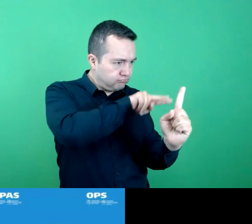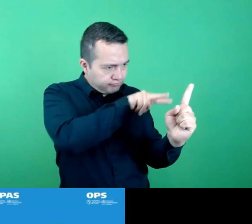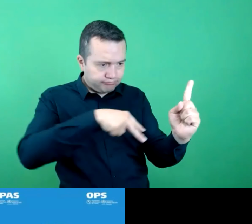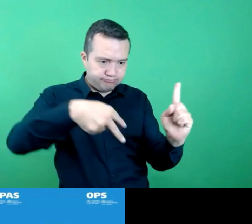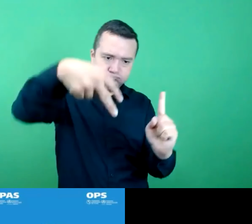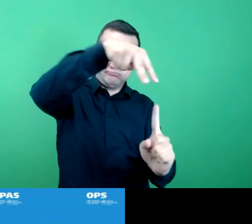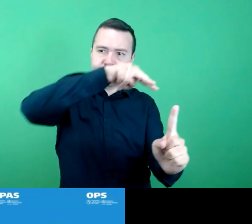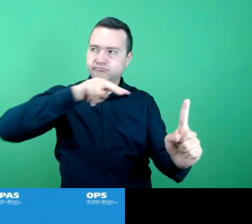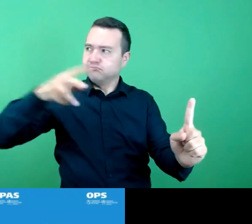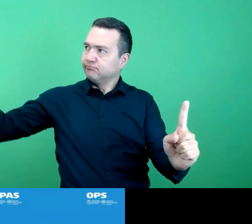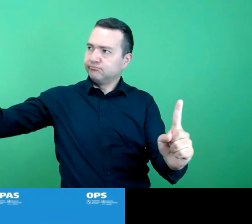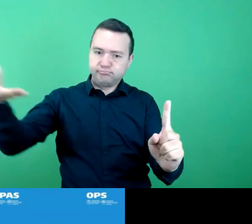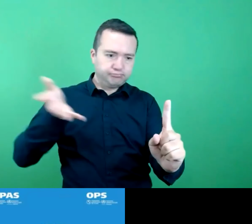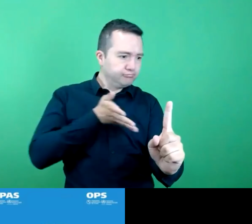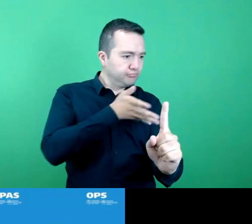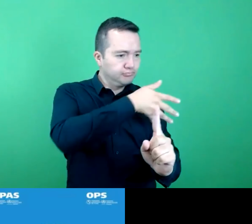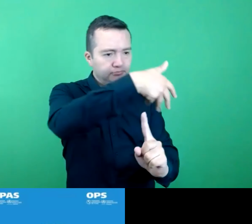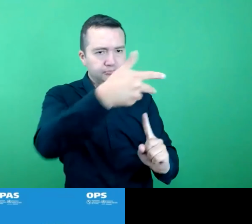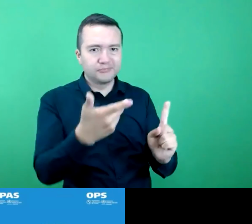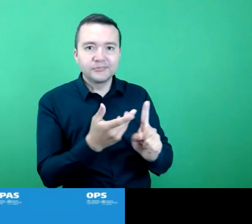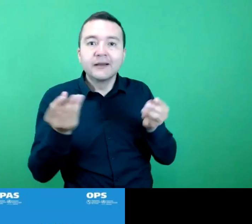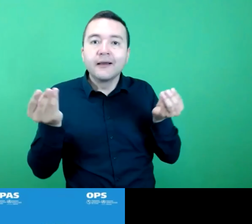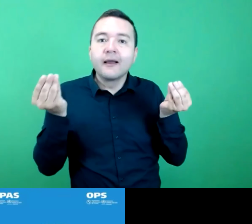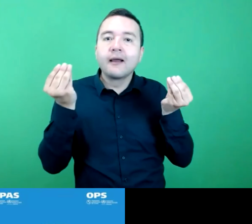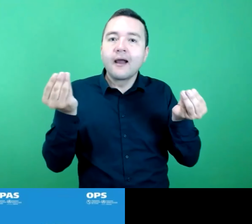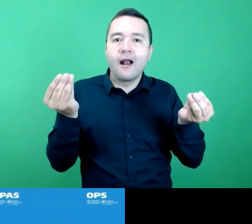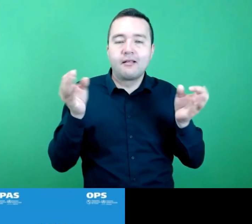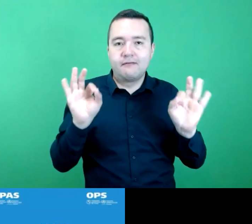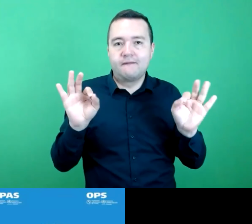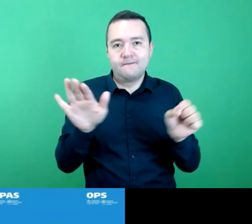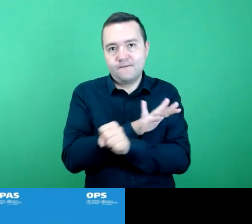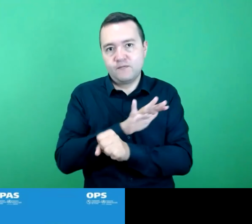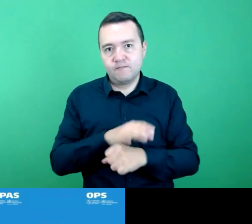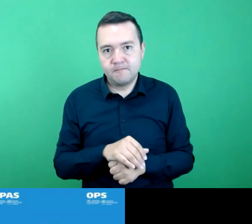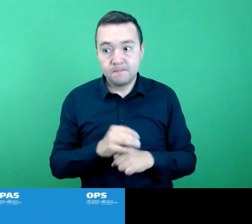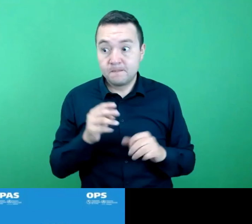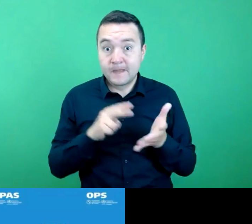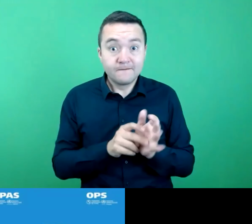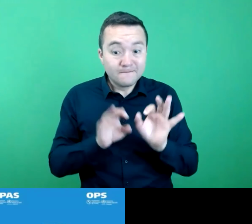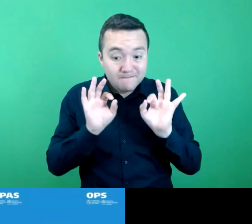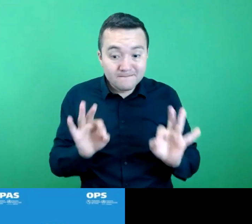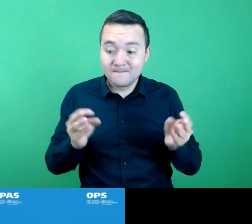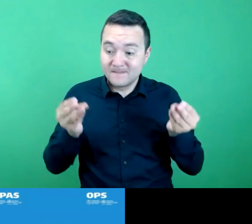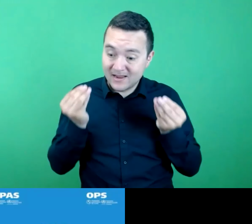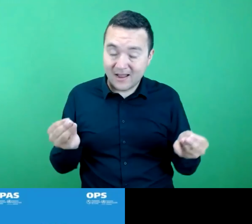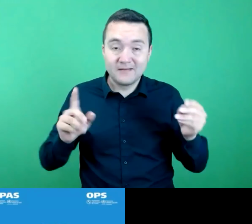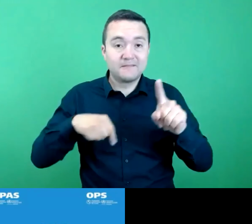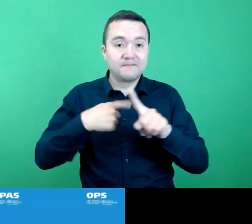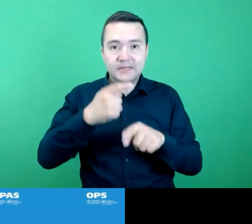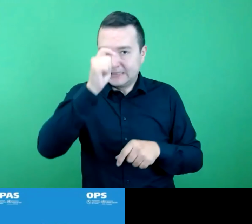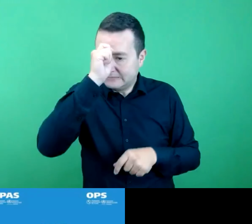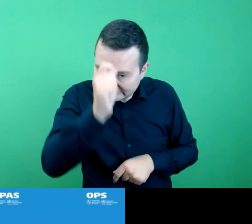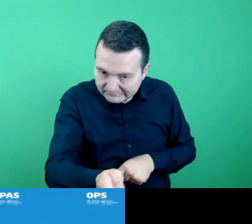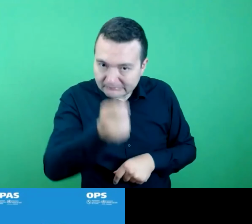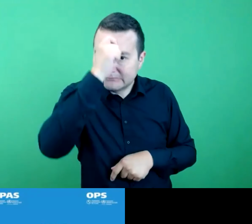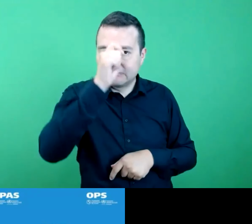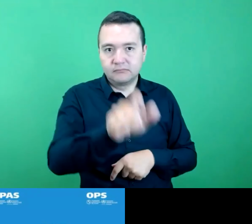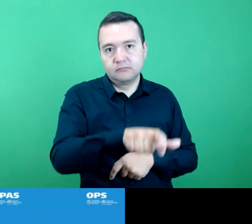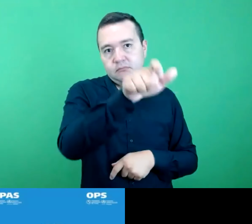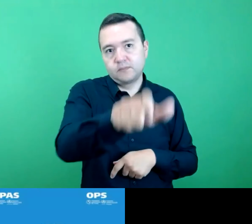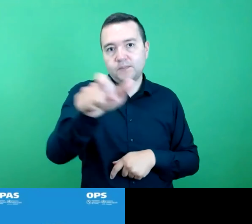solo la seguridad, la efectividad y por sobre todo el respeto a las personas,